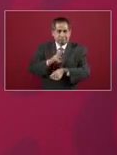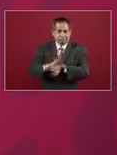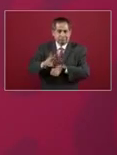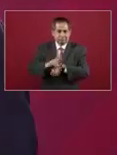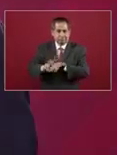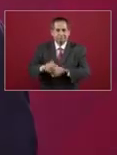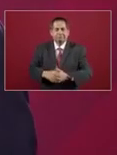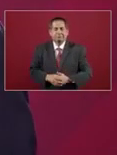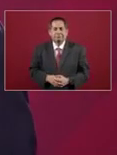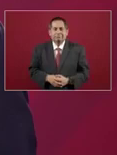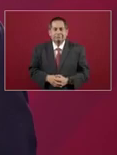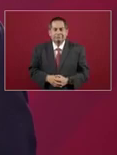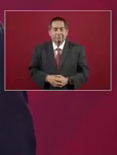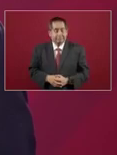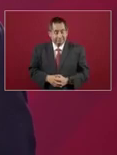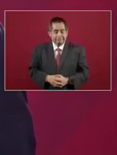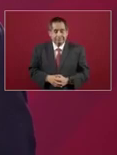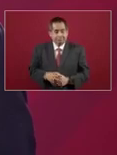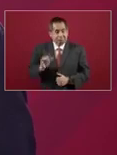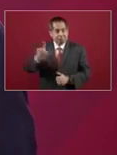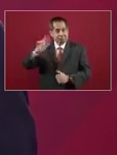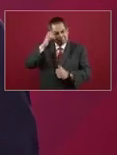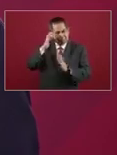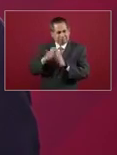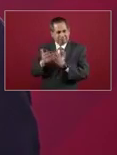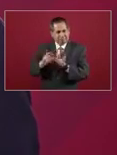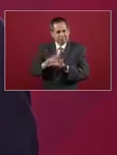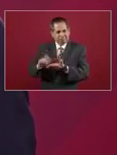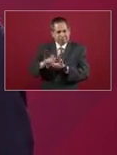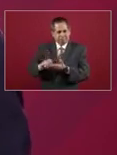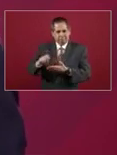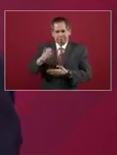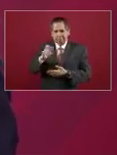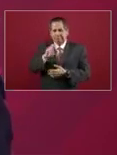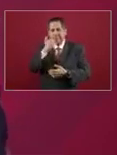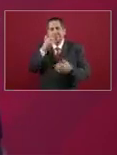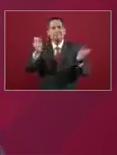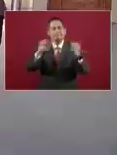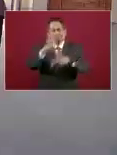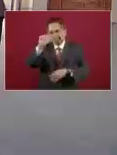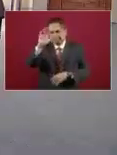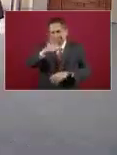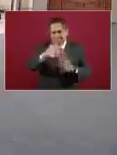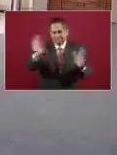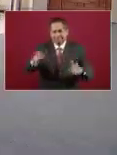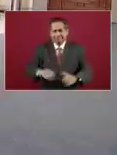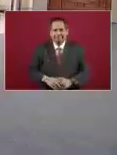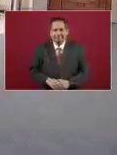el famoso Carreño, con su manual. Bueno, nos vemos.